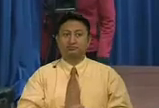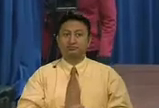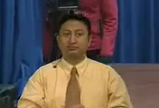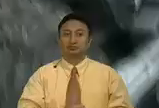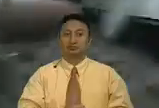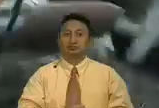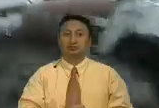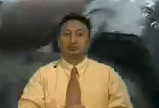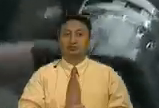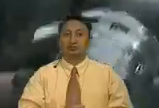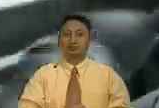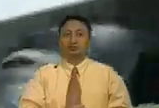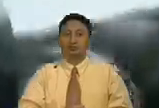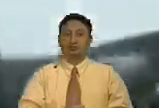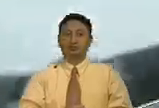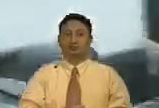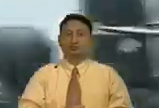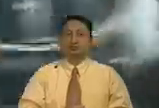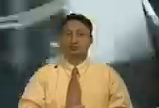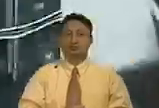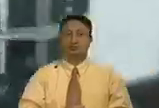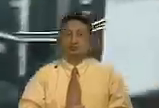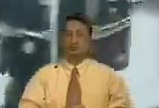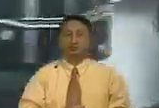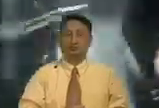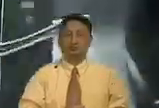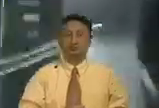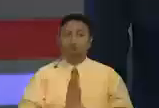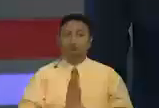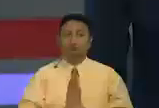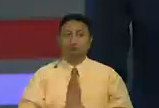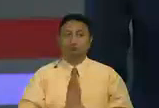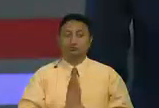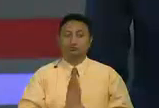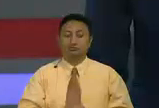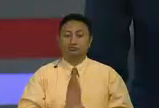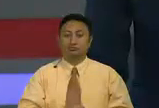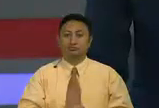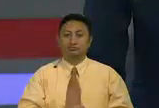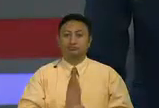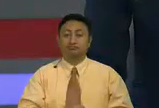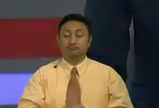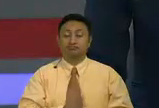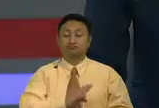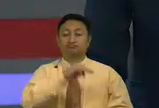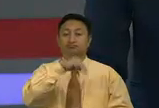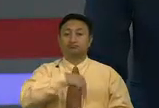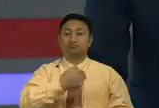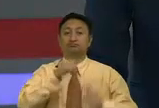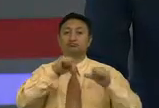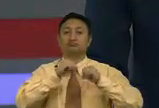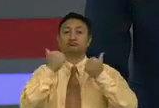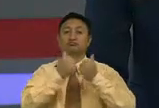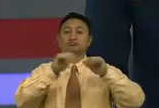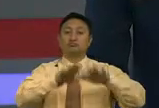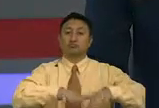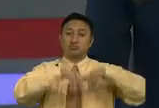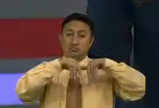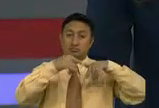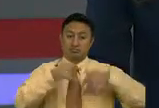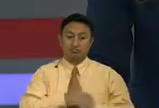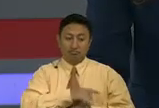vicepresidenta, informó Héctor Romero. Y este martes el Pleno de la Asamblea Nacional deberá definir